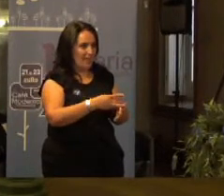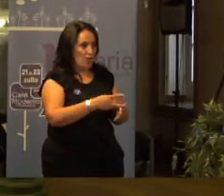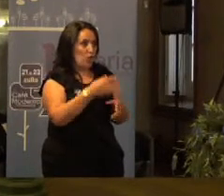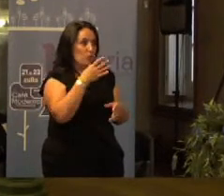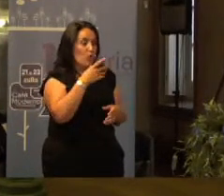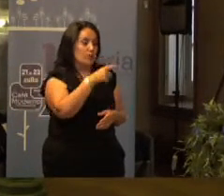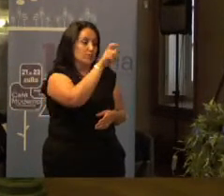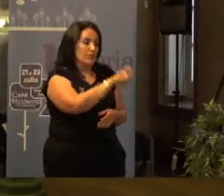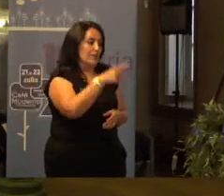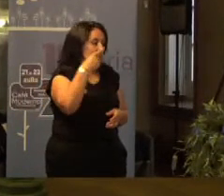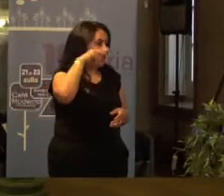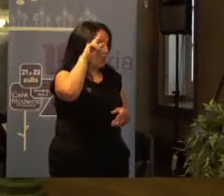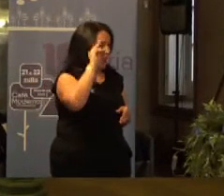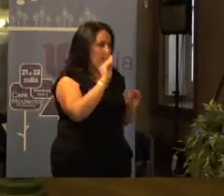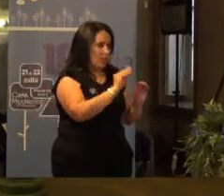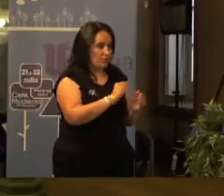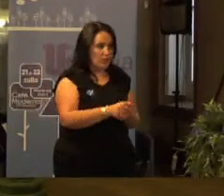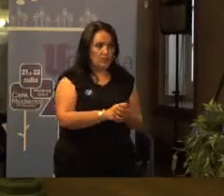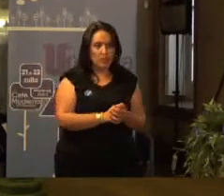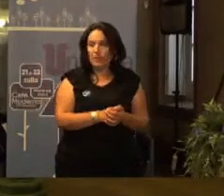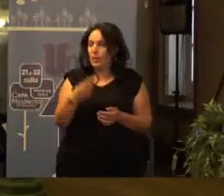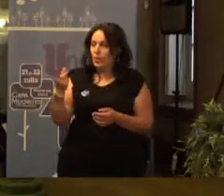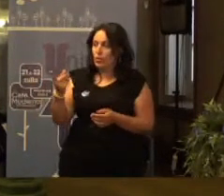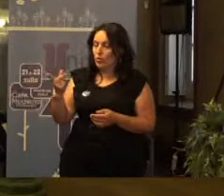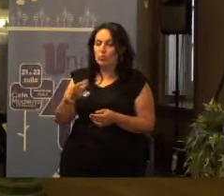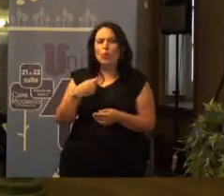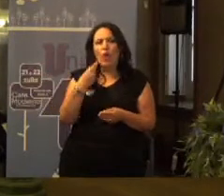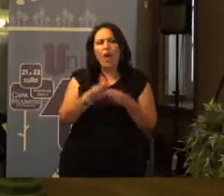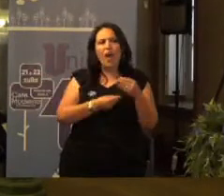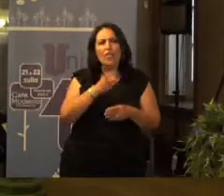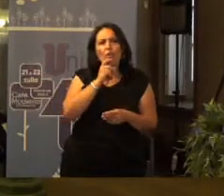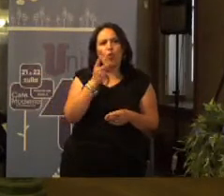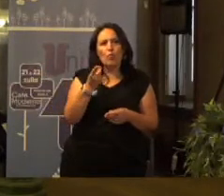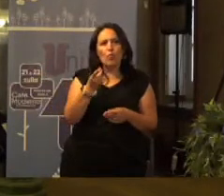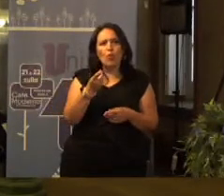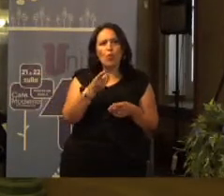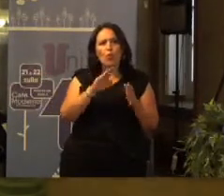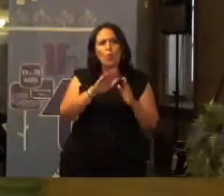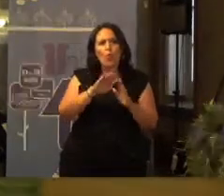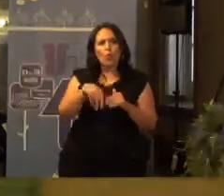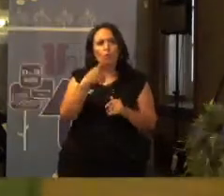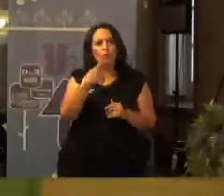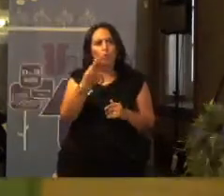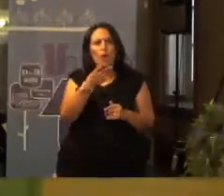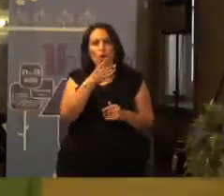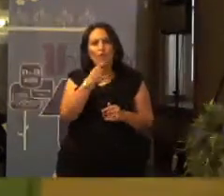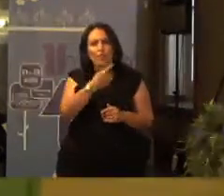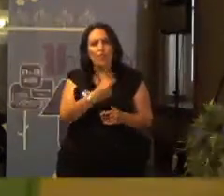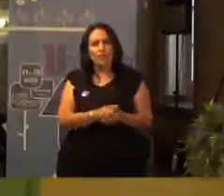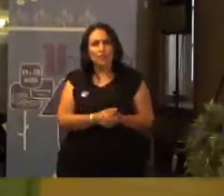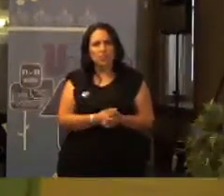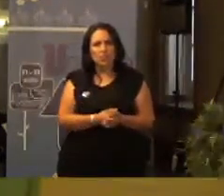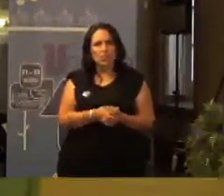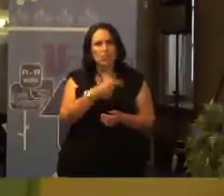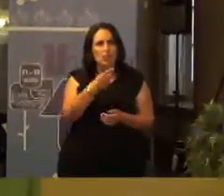que como se fai o que? Perdona, que non, sí. Pois que como se fai precisamente o último que acabas de propor, de que